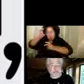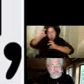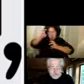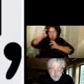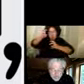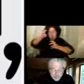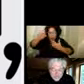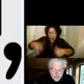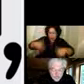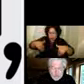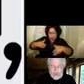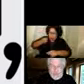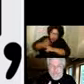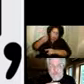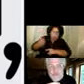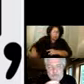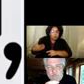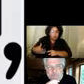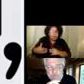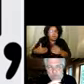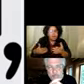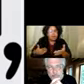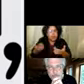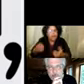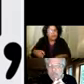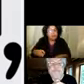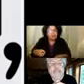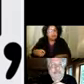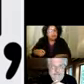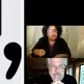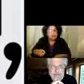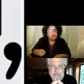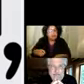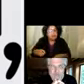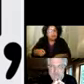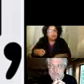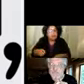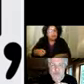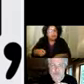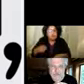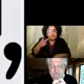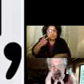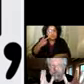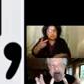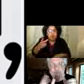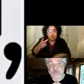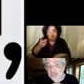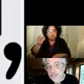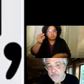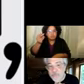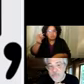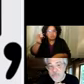consecuencias bien enormes si contrataban el COVID. Lo que pasó es que nosotros vimos